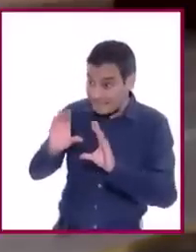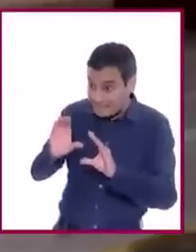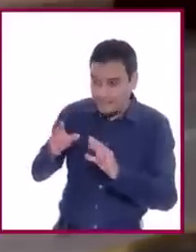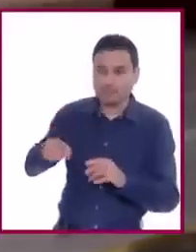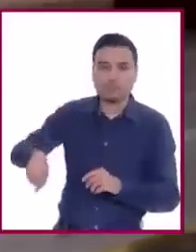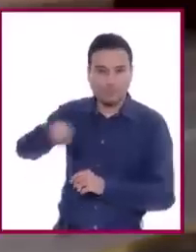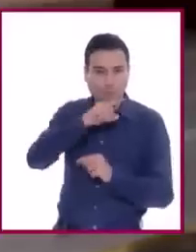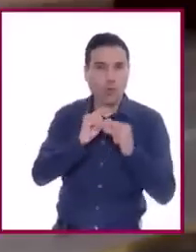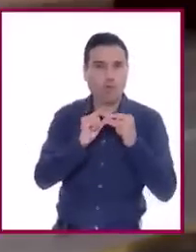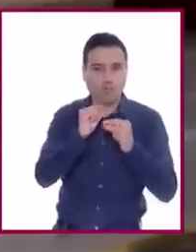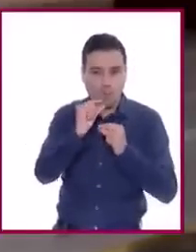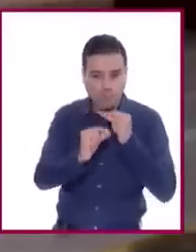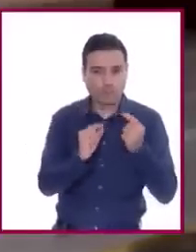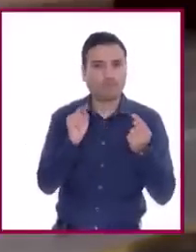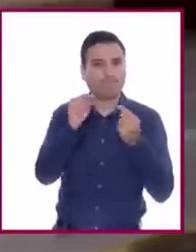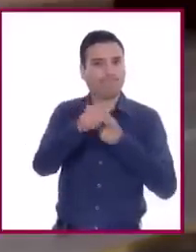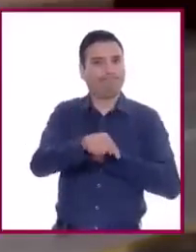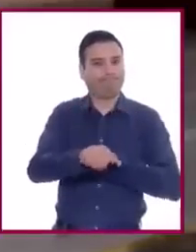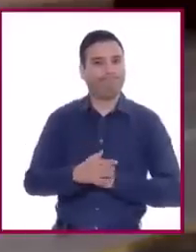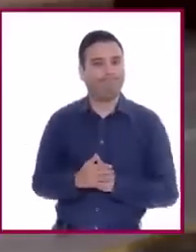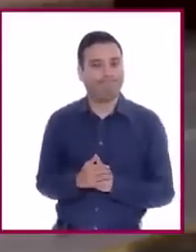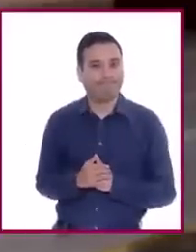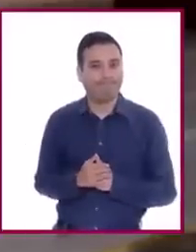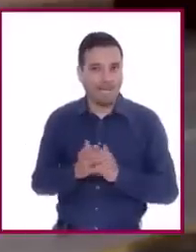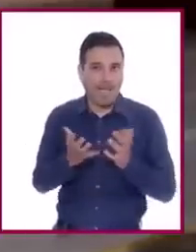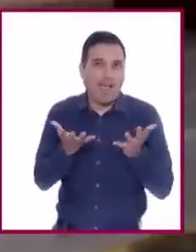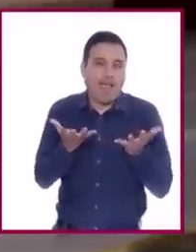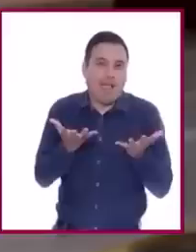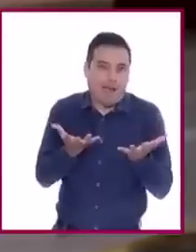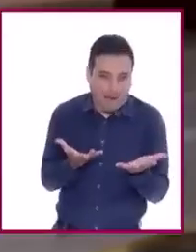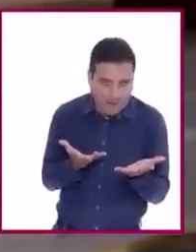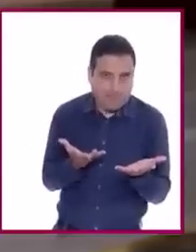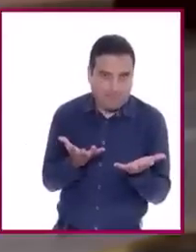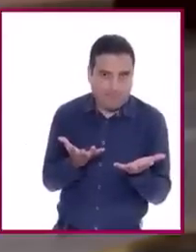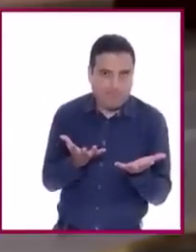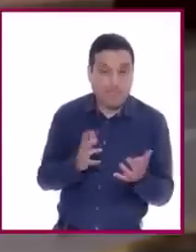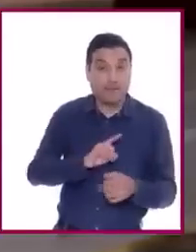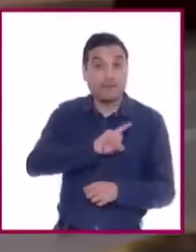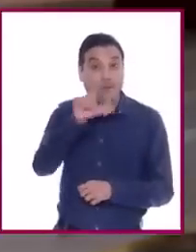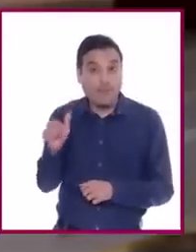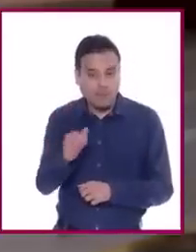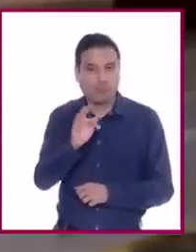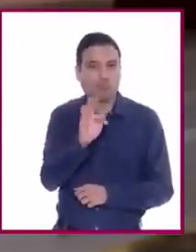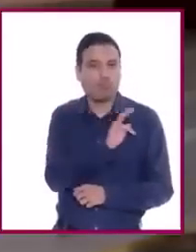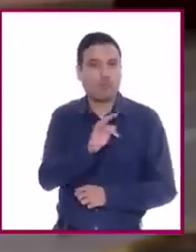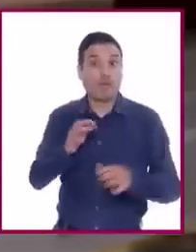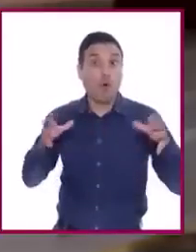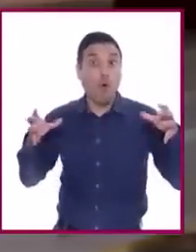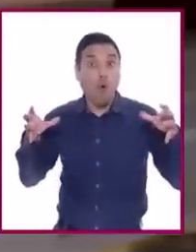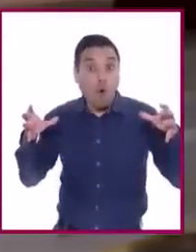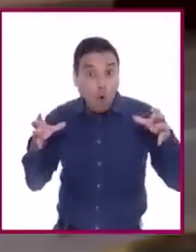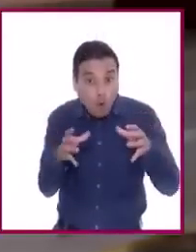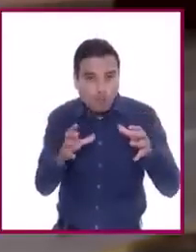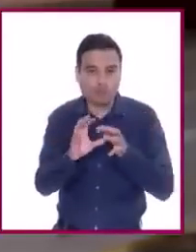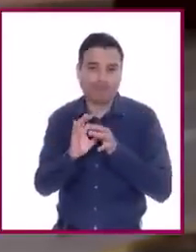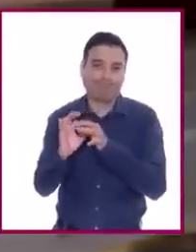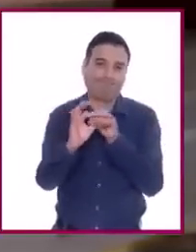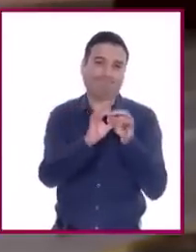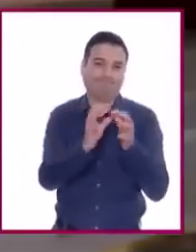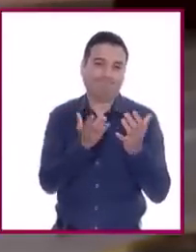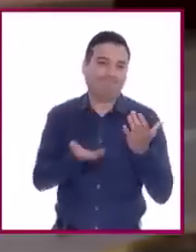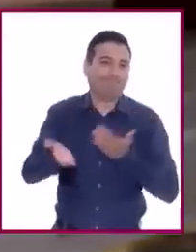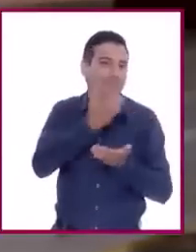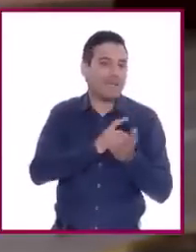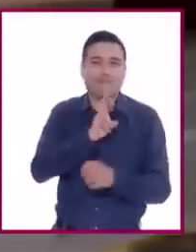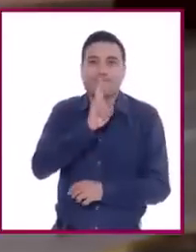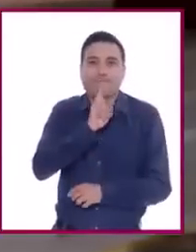con nuestros semejantes no y por lo tanto vamos a tener una mejor convivencia en nuestra familia